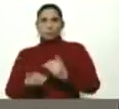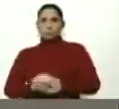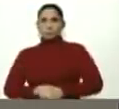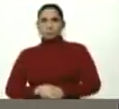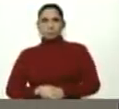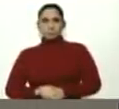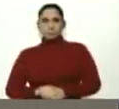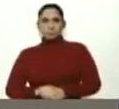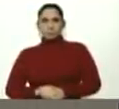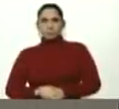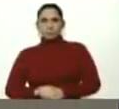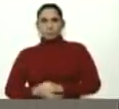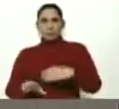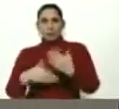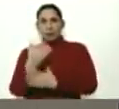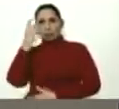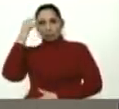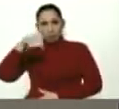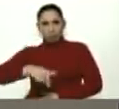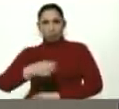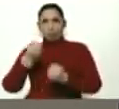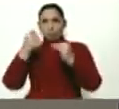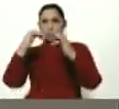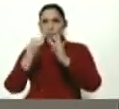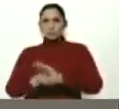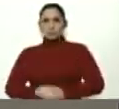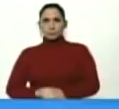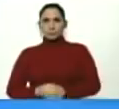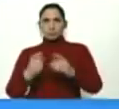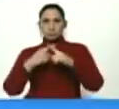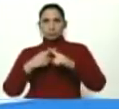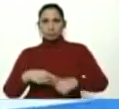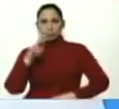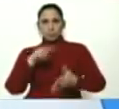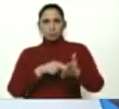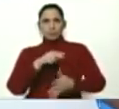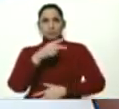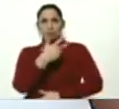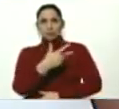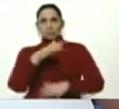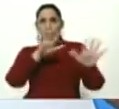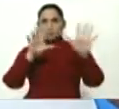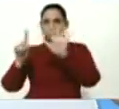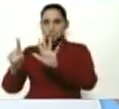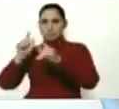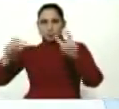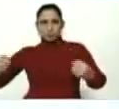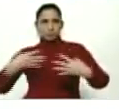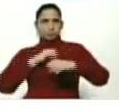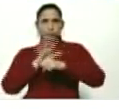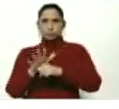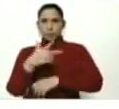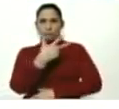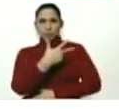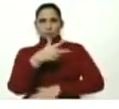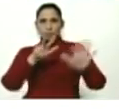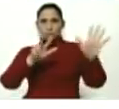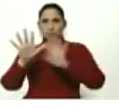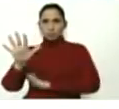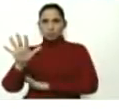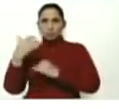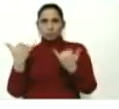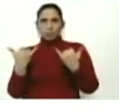momentos. Al día de hoy contamos en total con 2.316 casos, 385